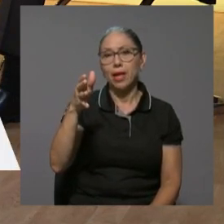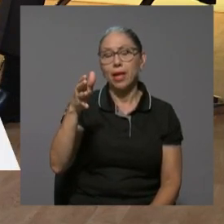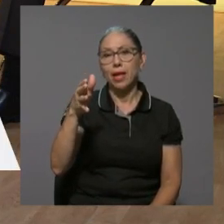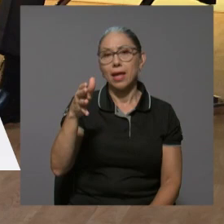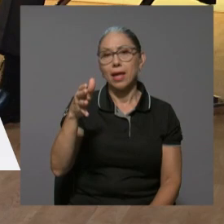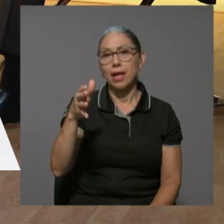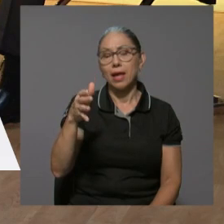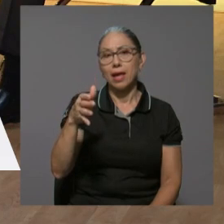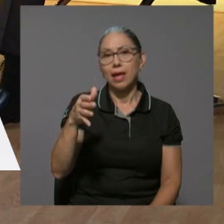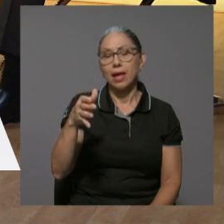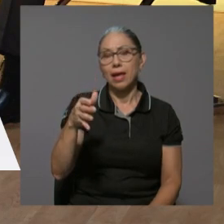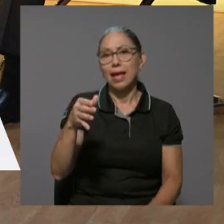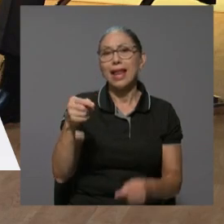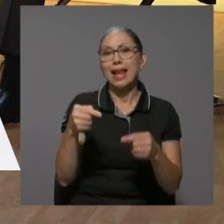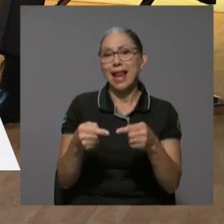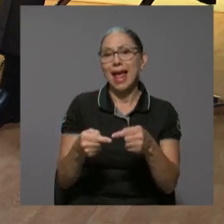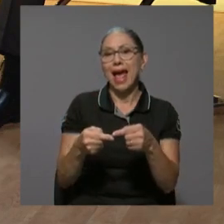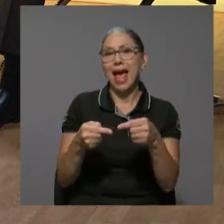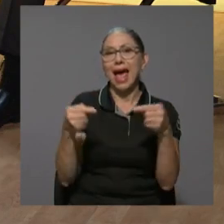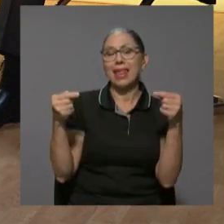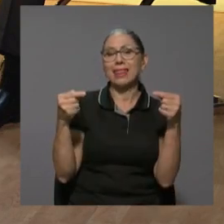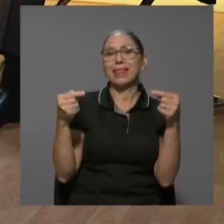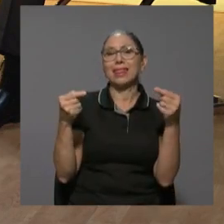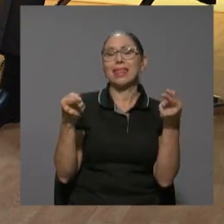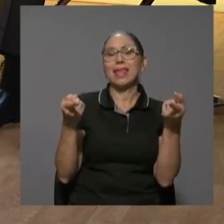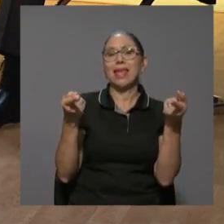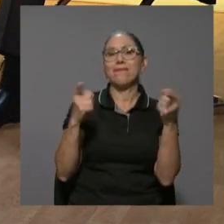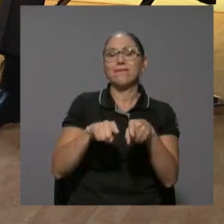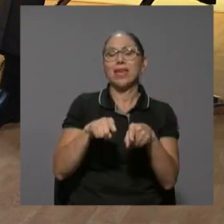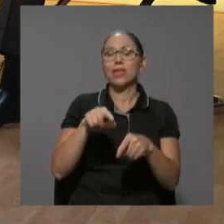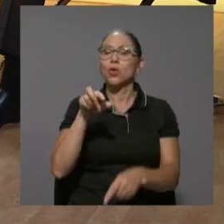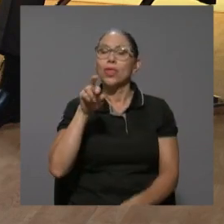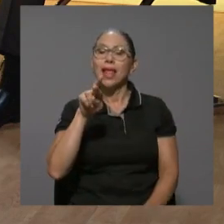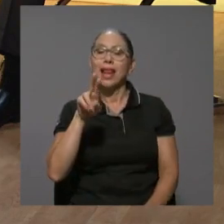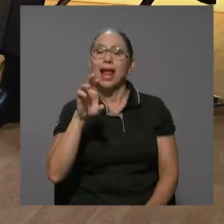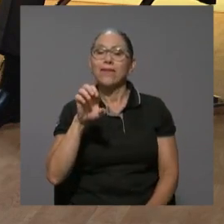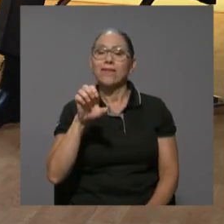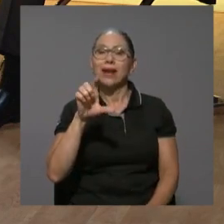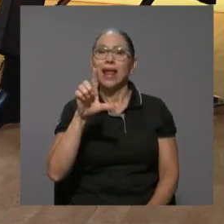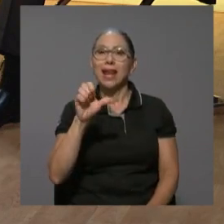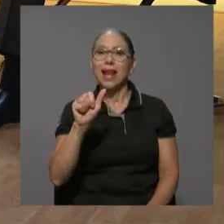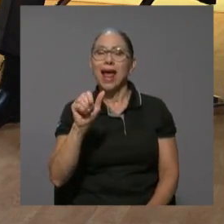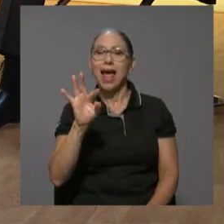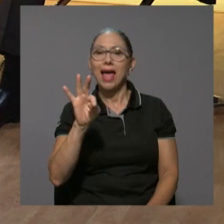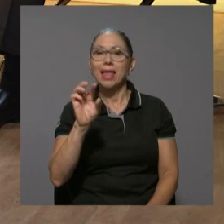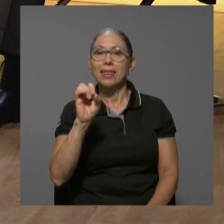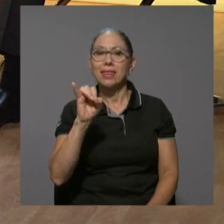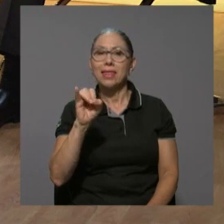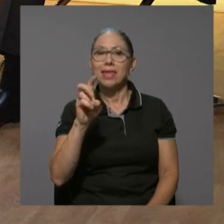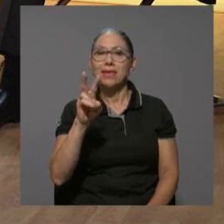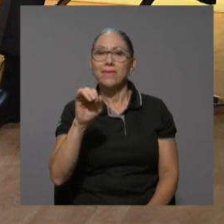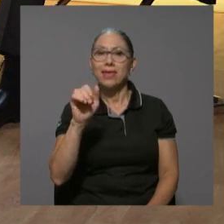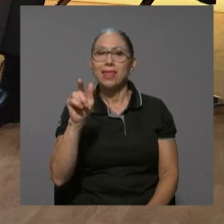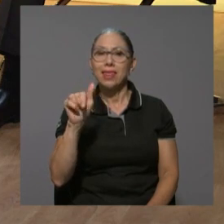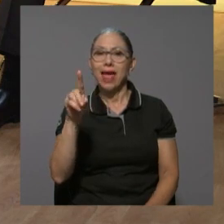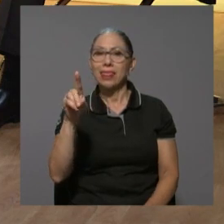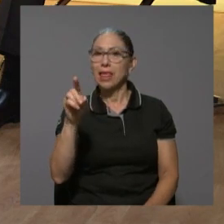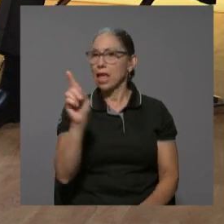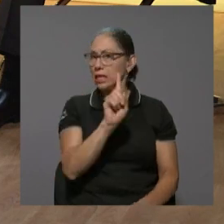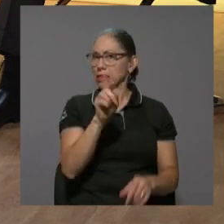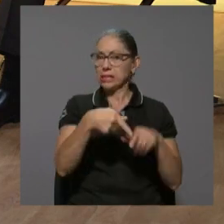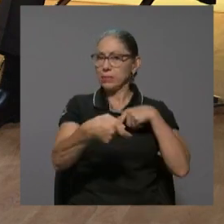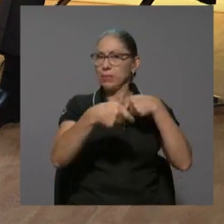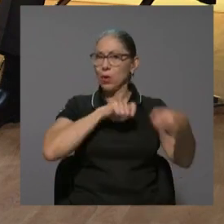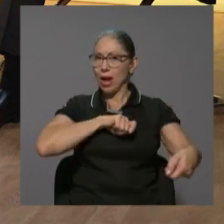antiefecto de la relatividad sin violar la teoría de Einstein de la relatividad, y no es de